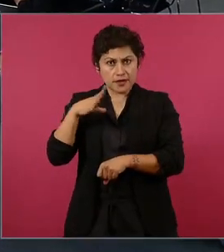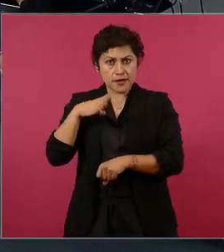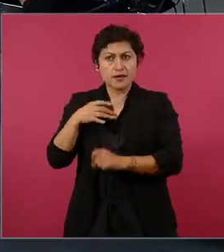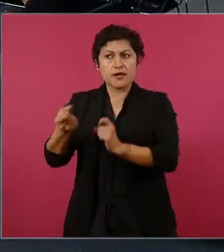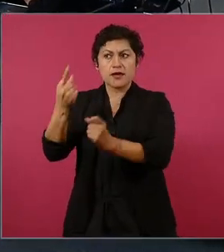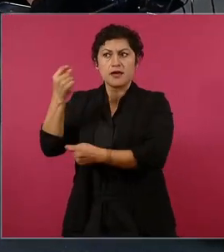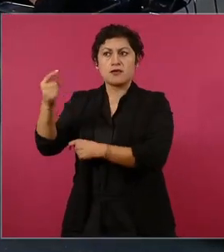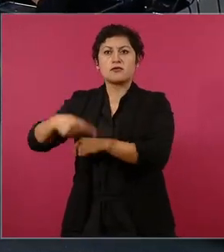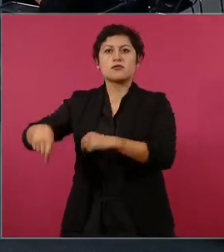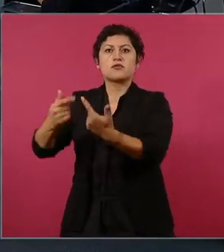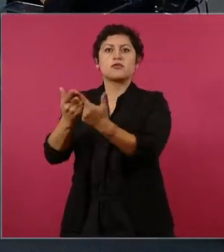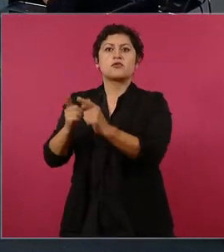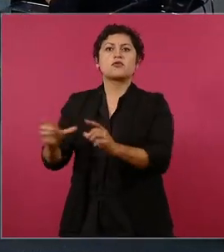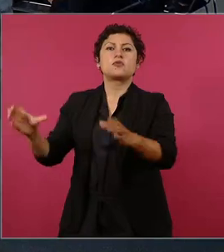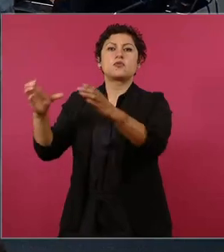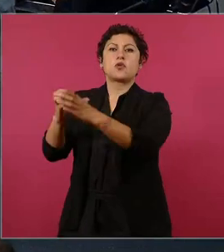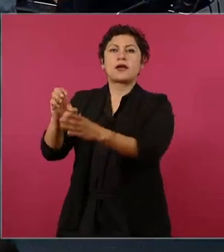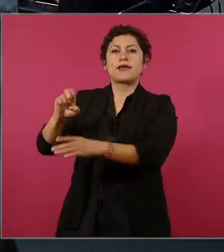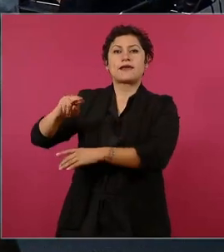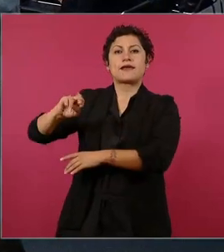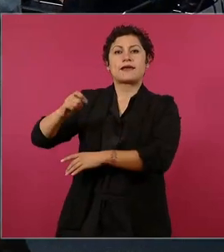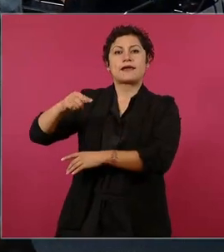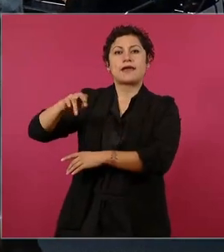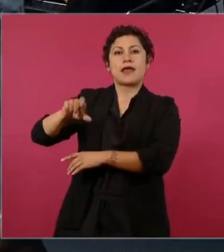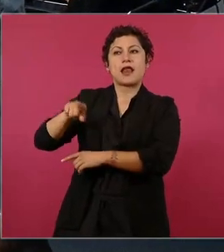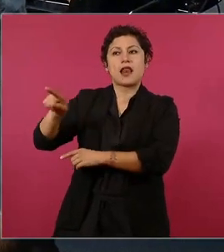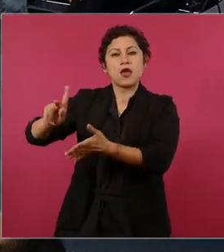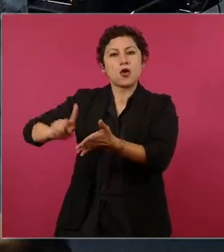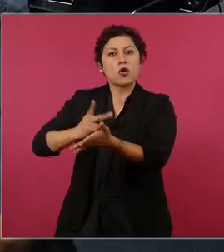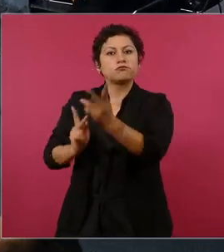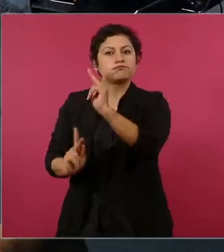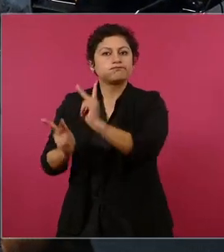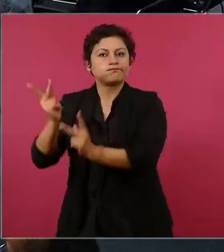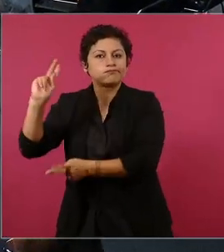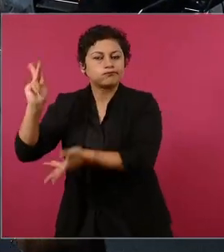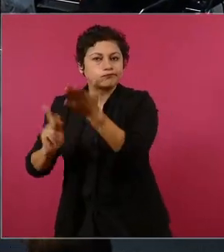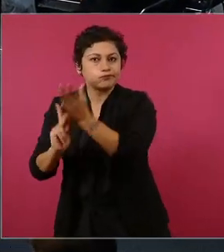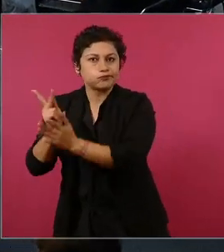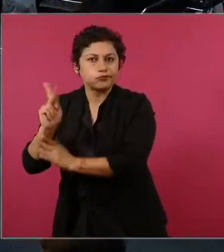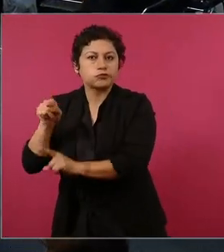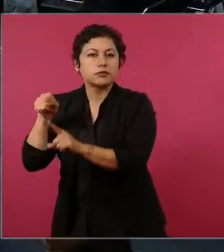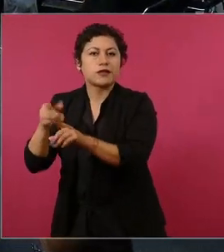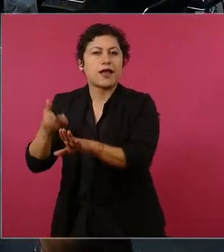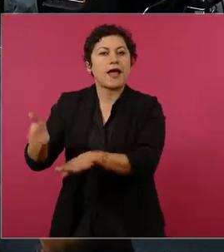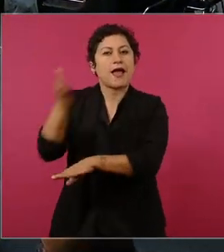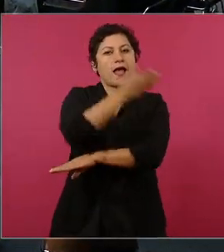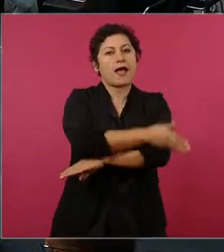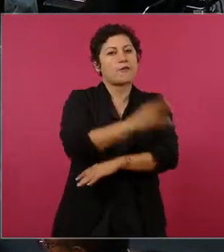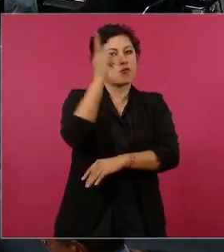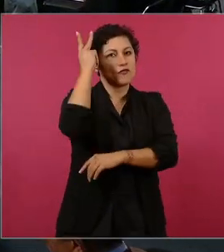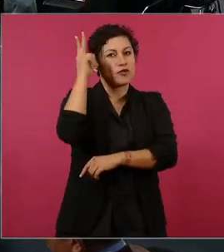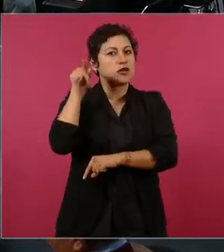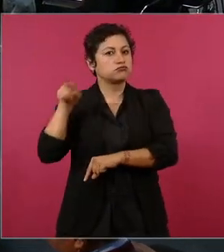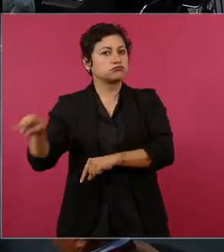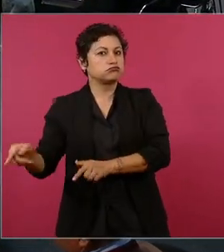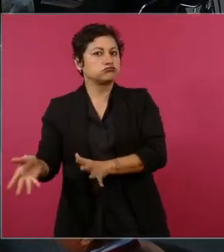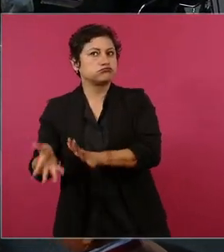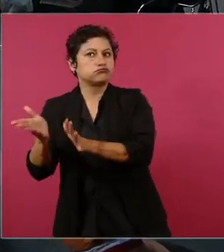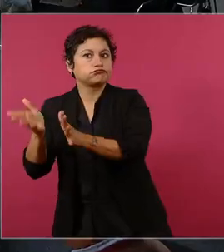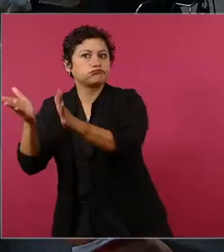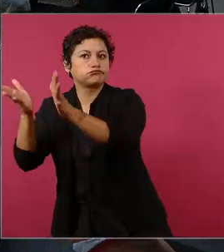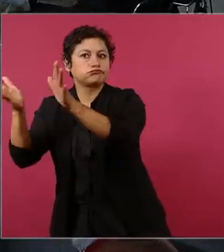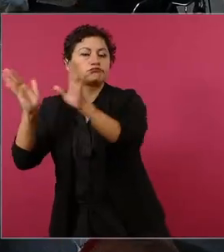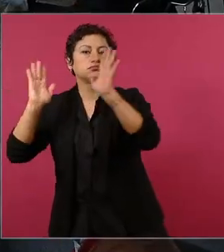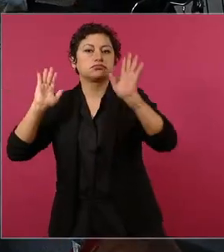la condición que prevaleció antes del porfiriato. Si habría tiempo para, antes de concluir su administración, señor